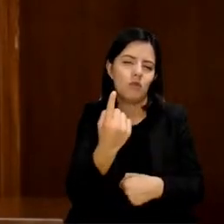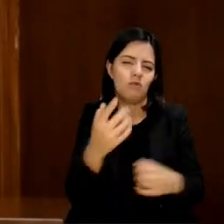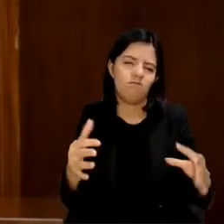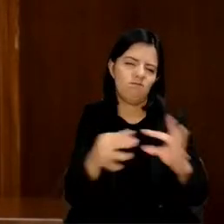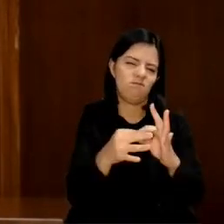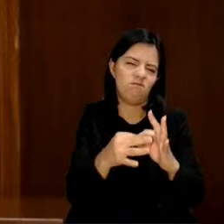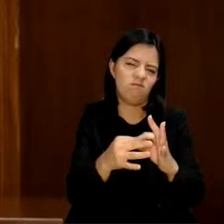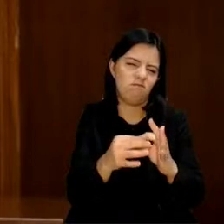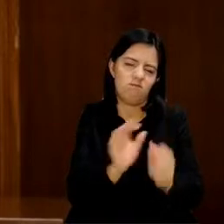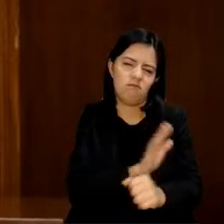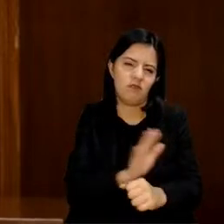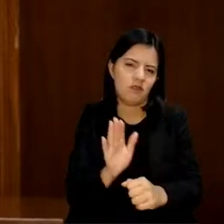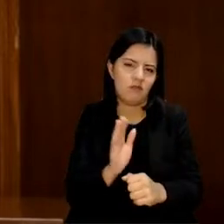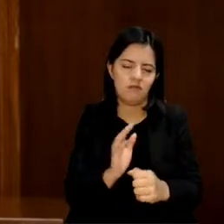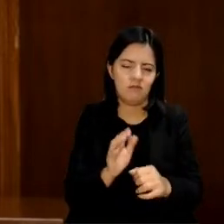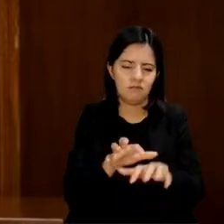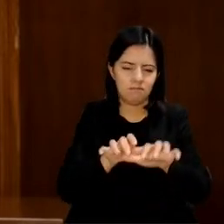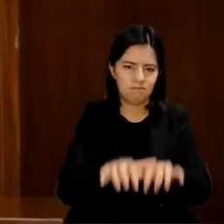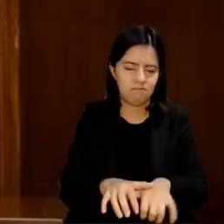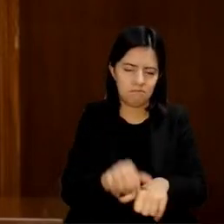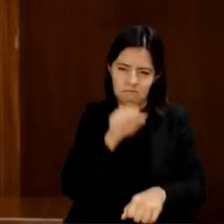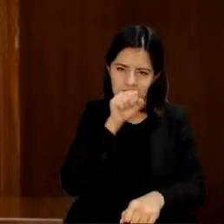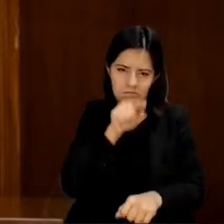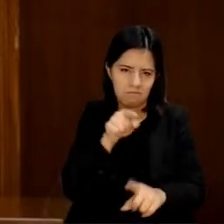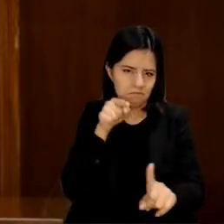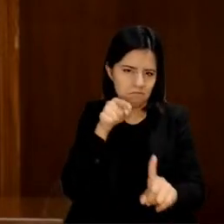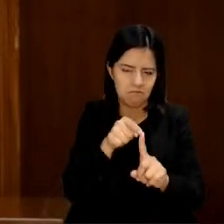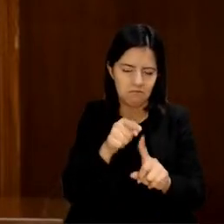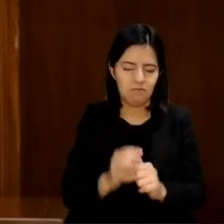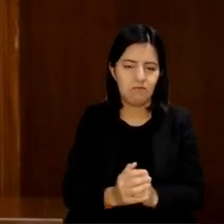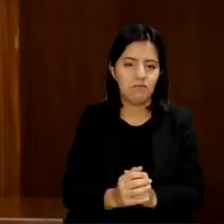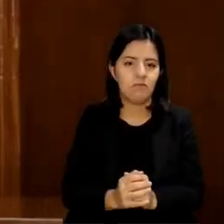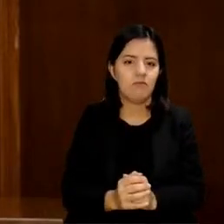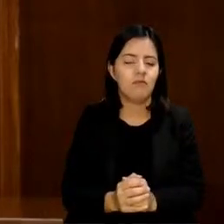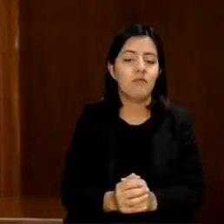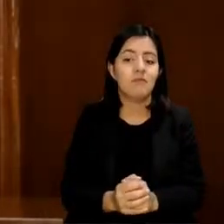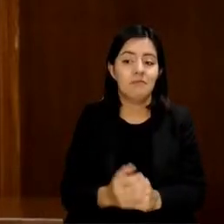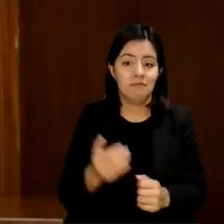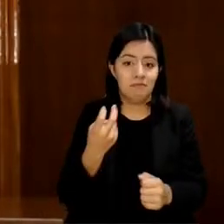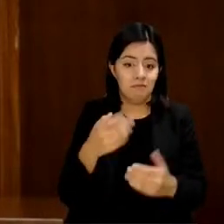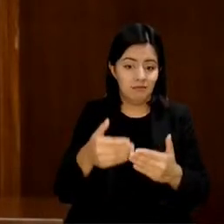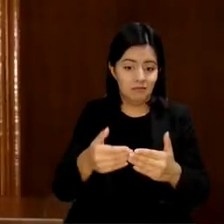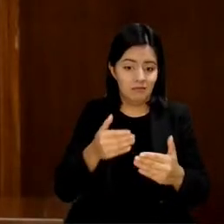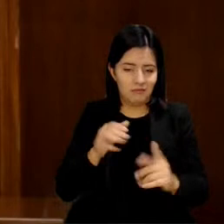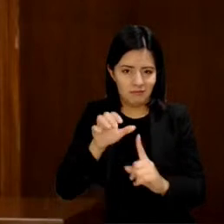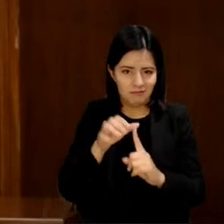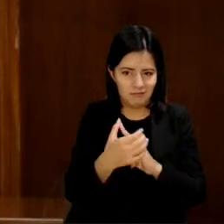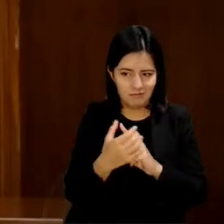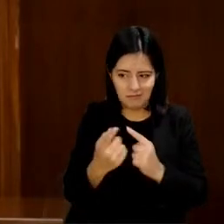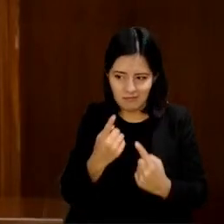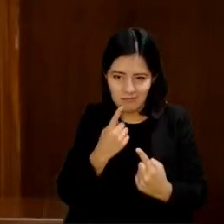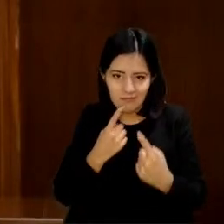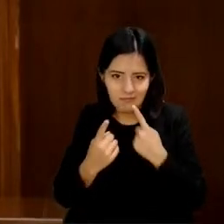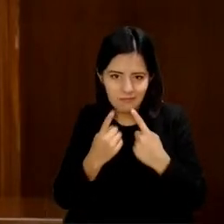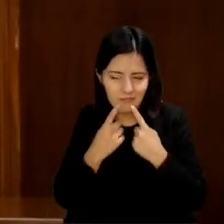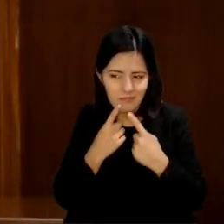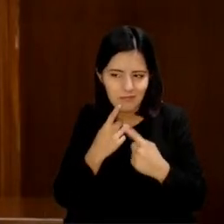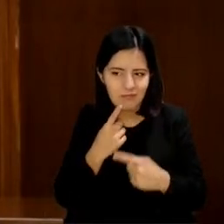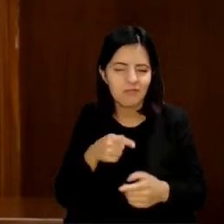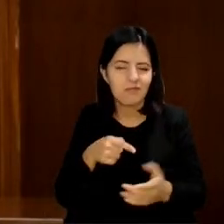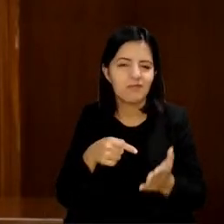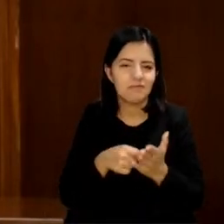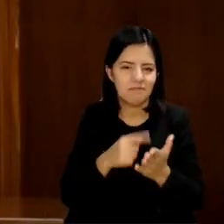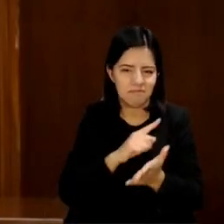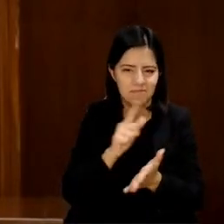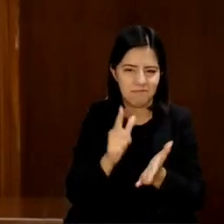Sustanciado el estudio de las iniciativas y plenamente discutido en las comisiones, nos permitimos, con fundamento en lo previsto de la